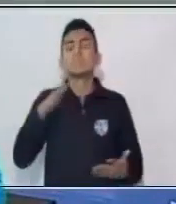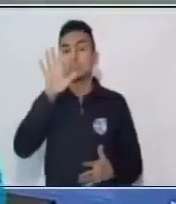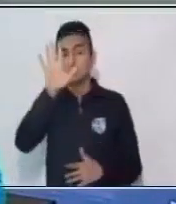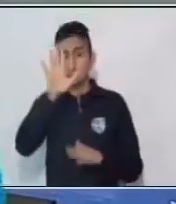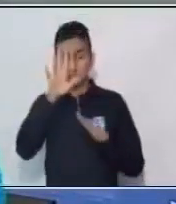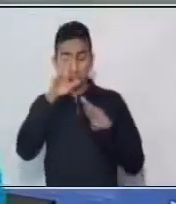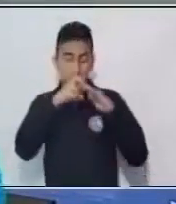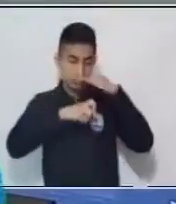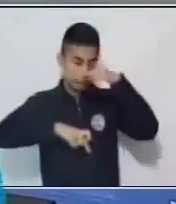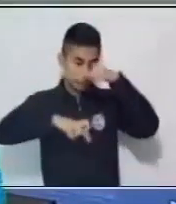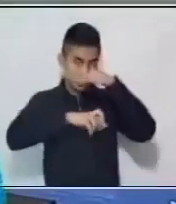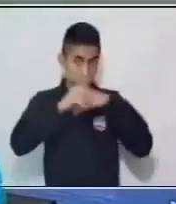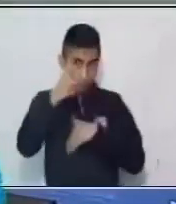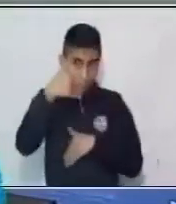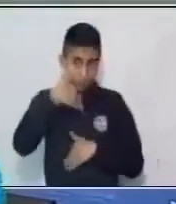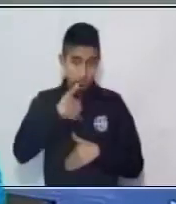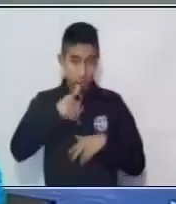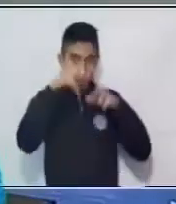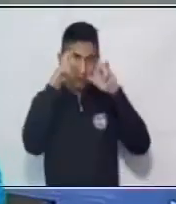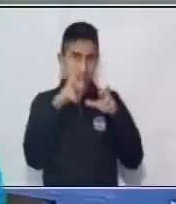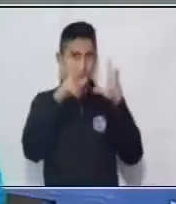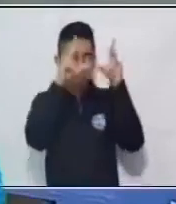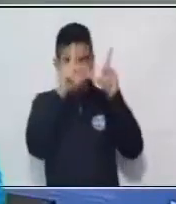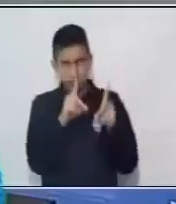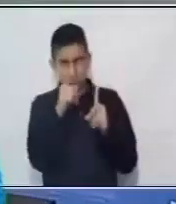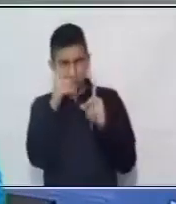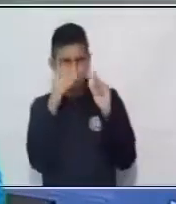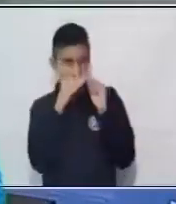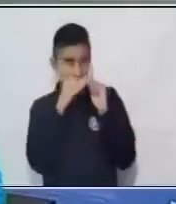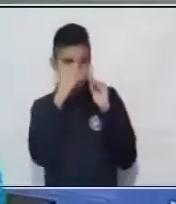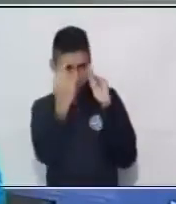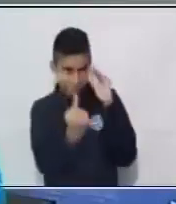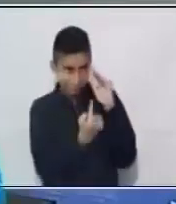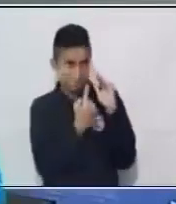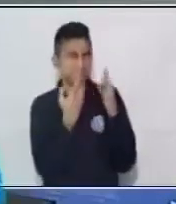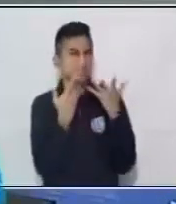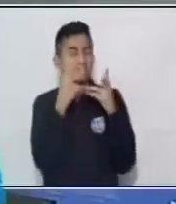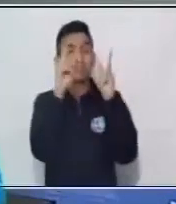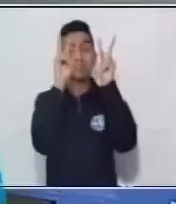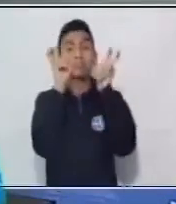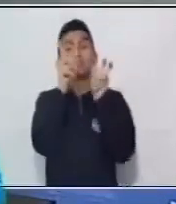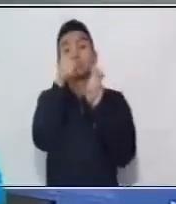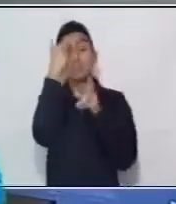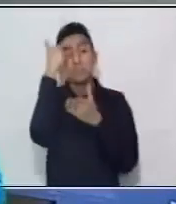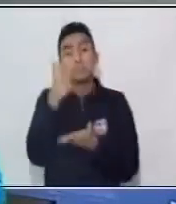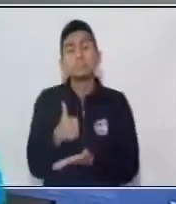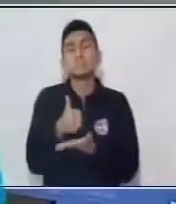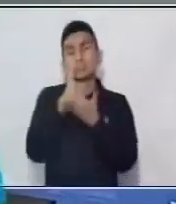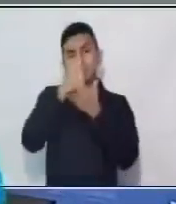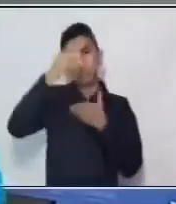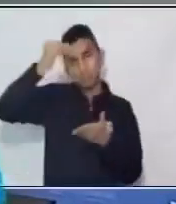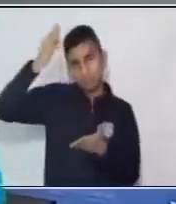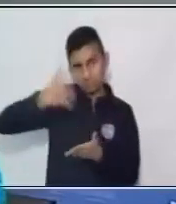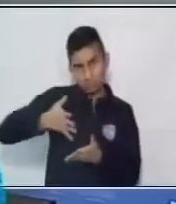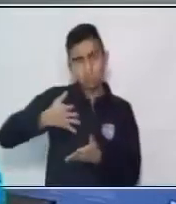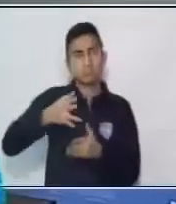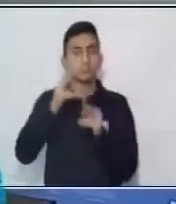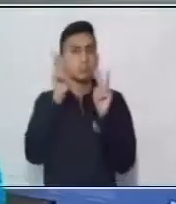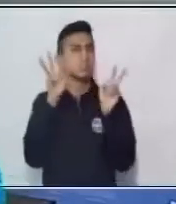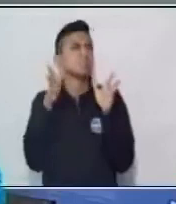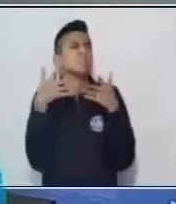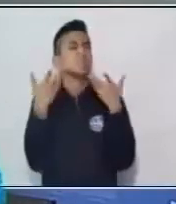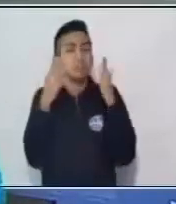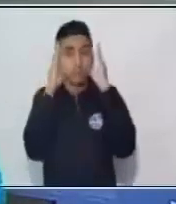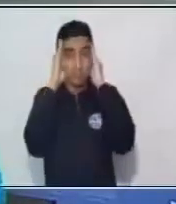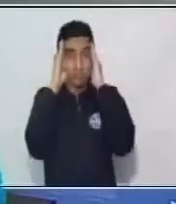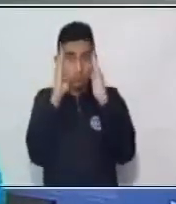en casa hay alguna persona con discapacidad, este tema te ayudará a ejercitar habilidades y destrezas como